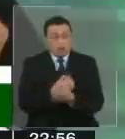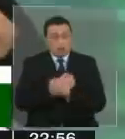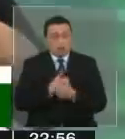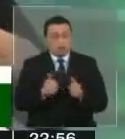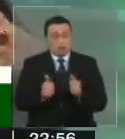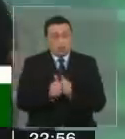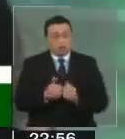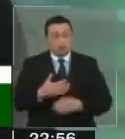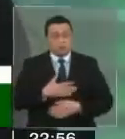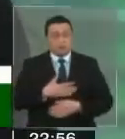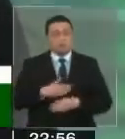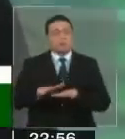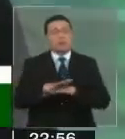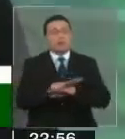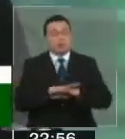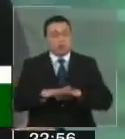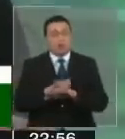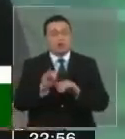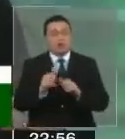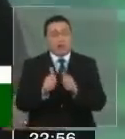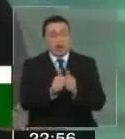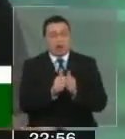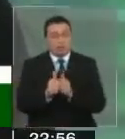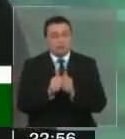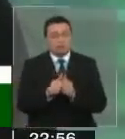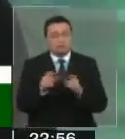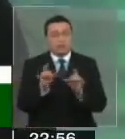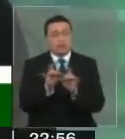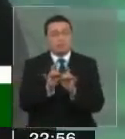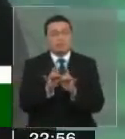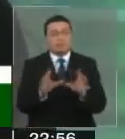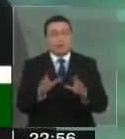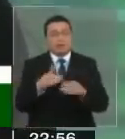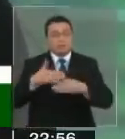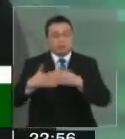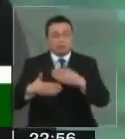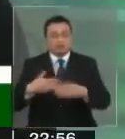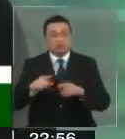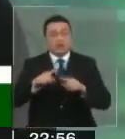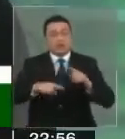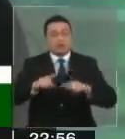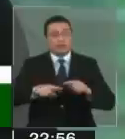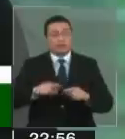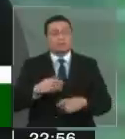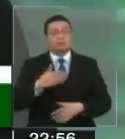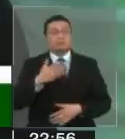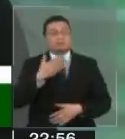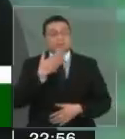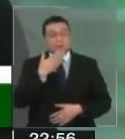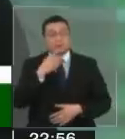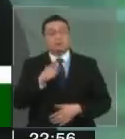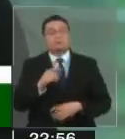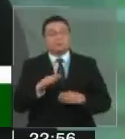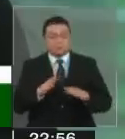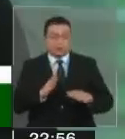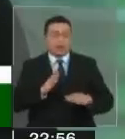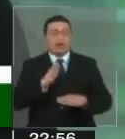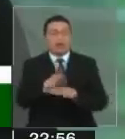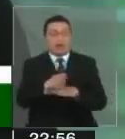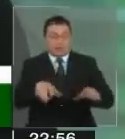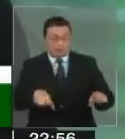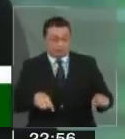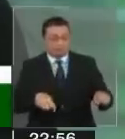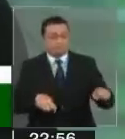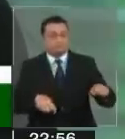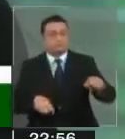conmigo y cuidarlo y acompañarlo en su especial proceso en la tierra, también ir a dejarlo a la puerta